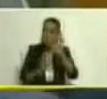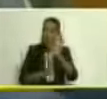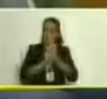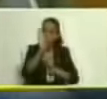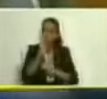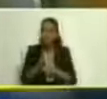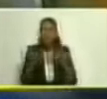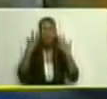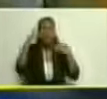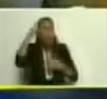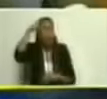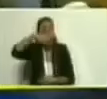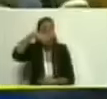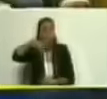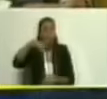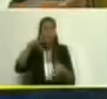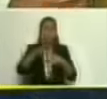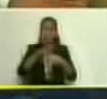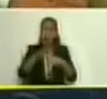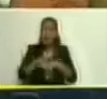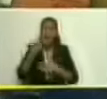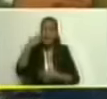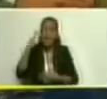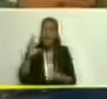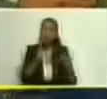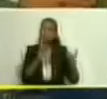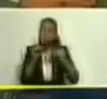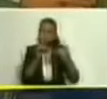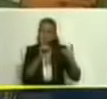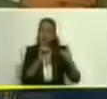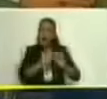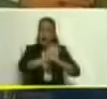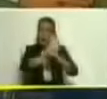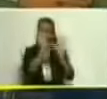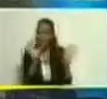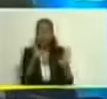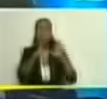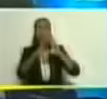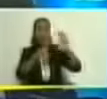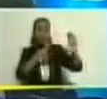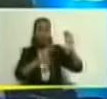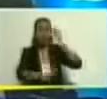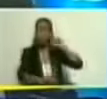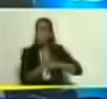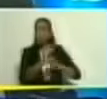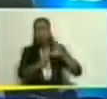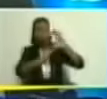Creo que hoy tenemos buen diálogo, buena comunicación,